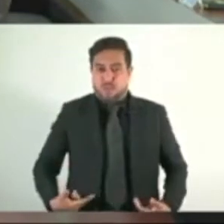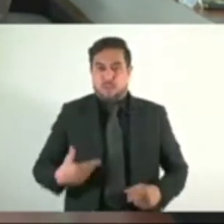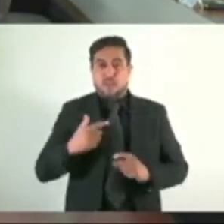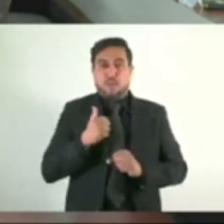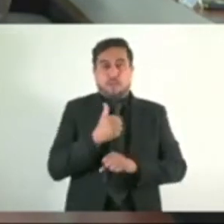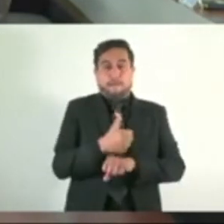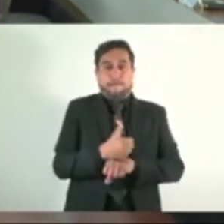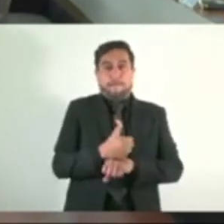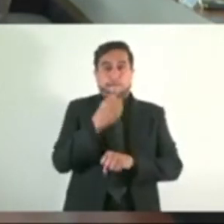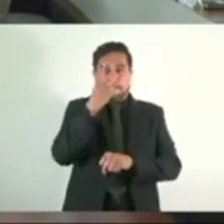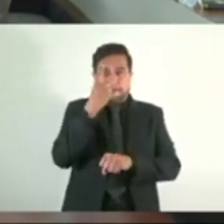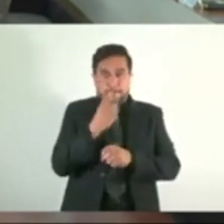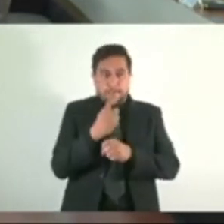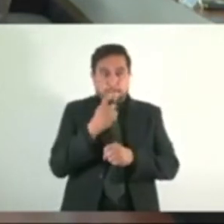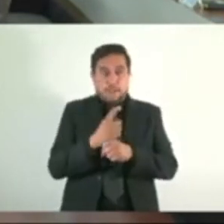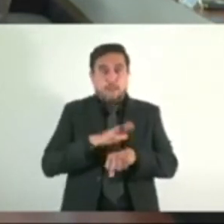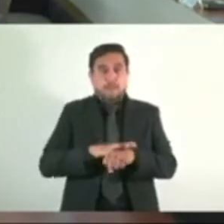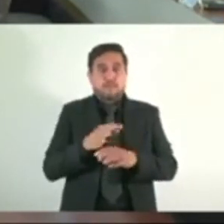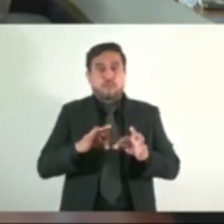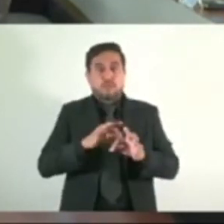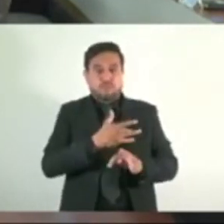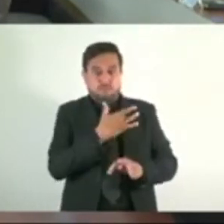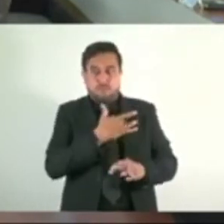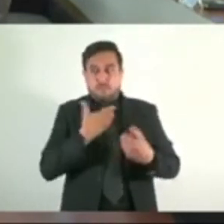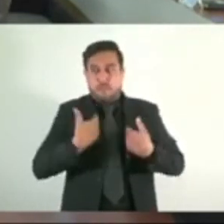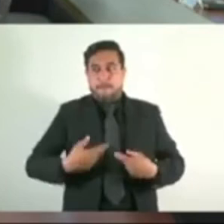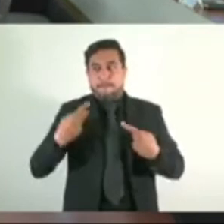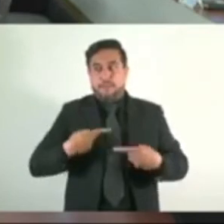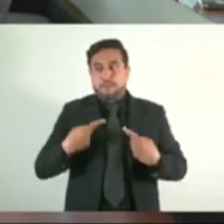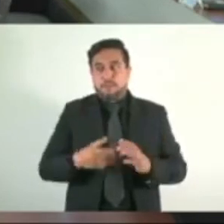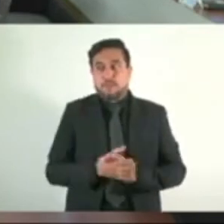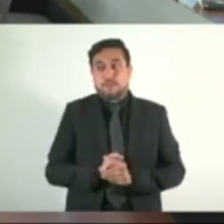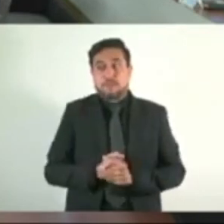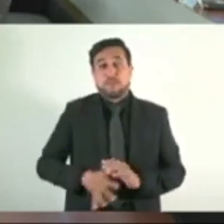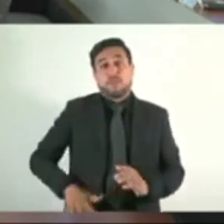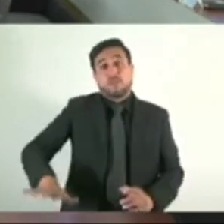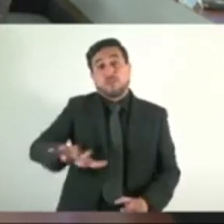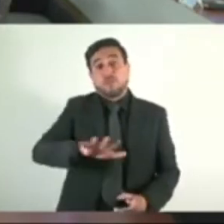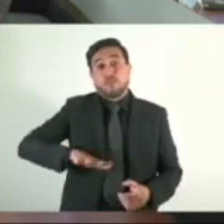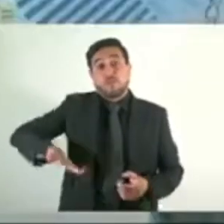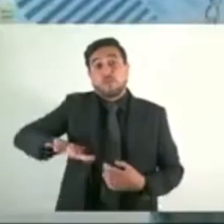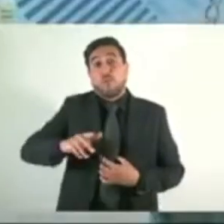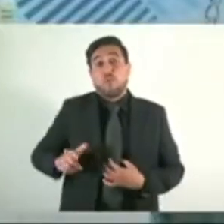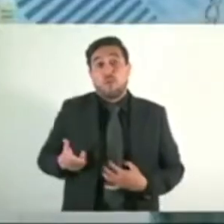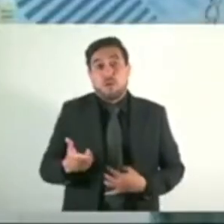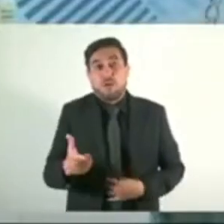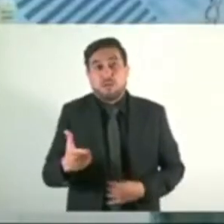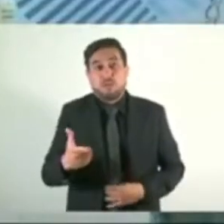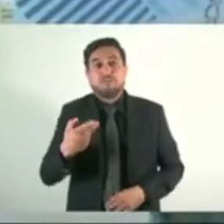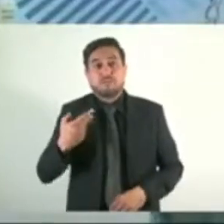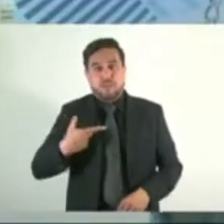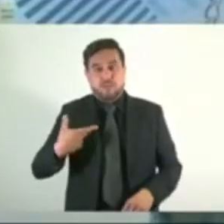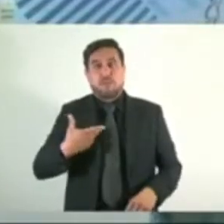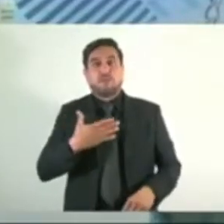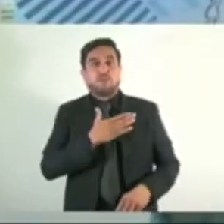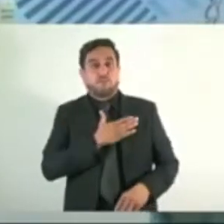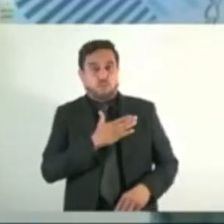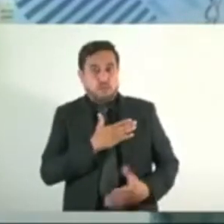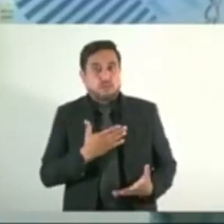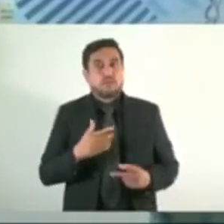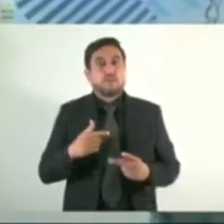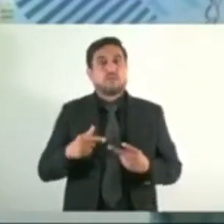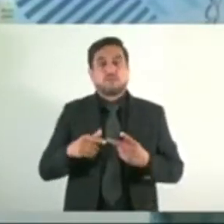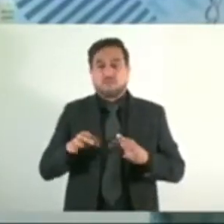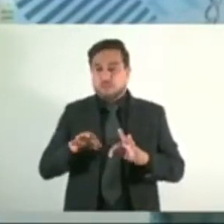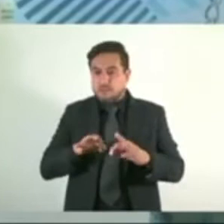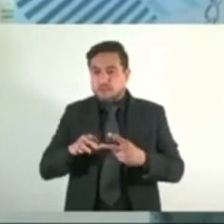llegar a ser una buena persona. Y en Guanajuato somos gente buena, gente de trabajo y